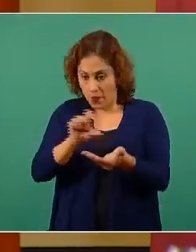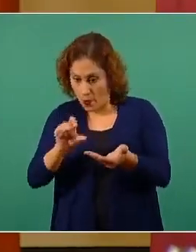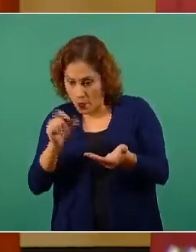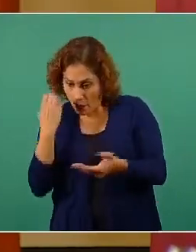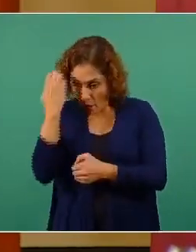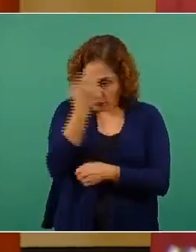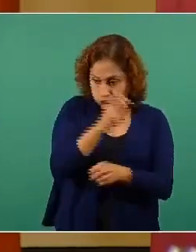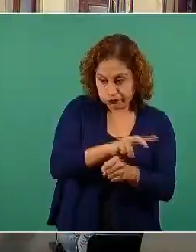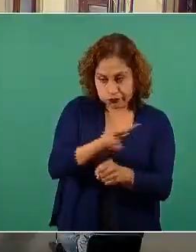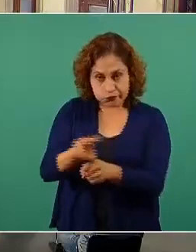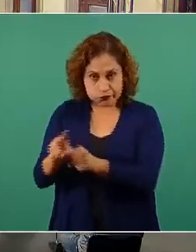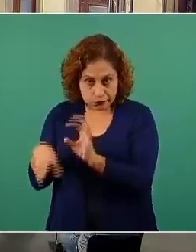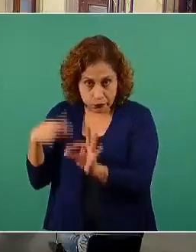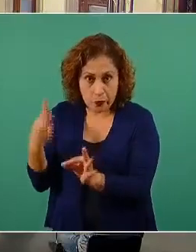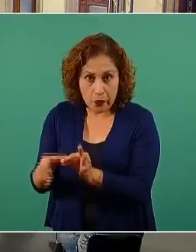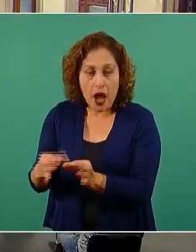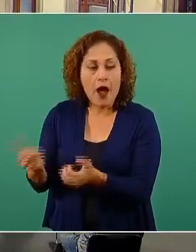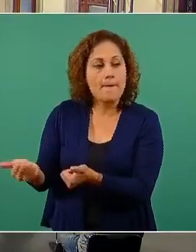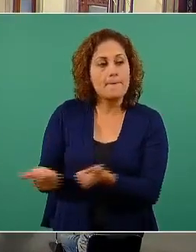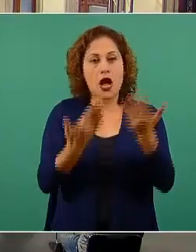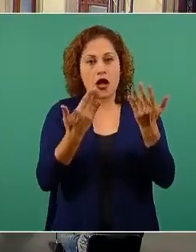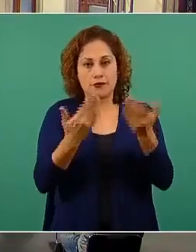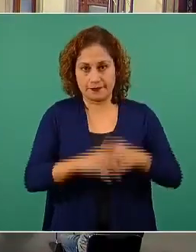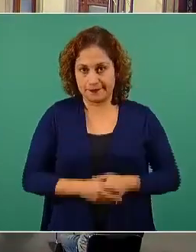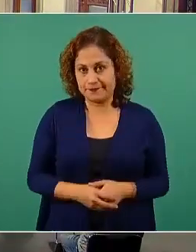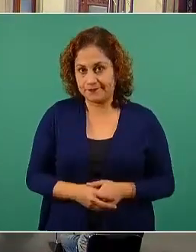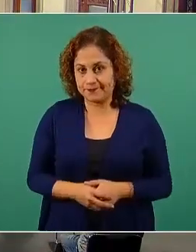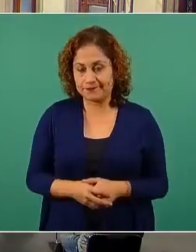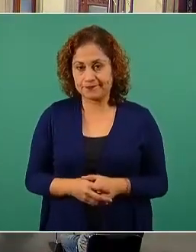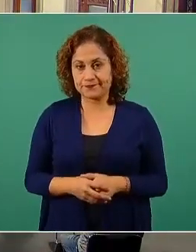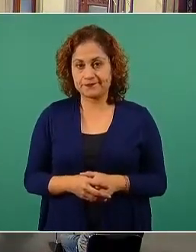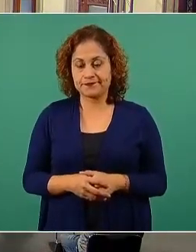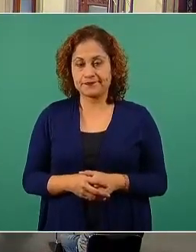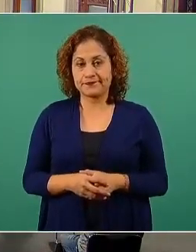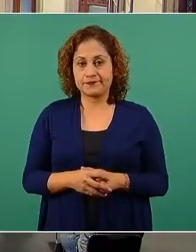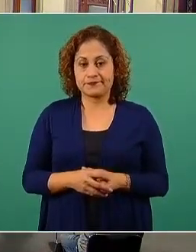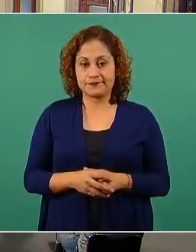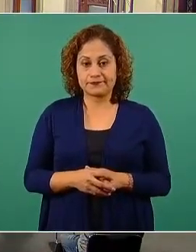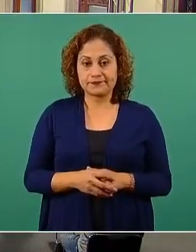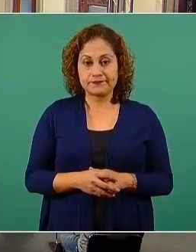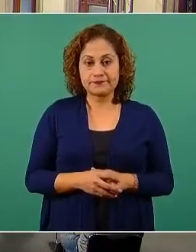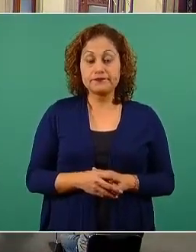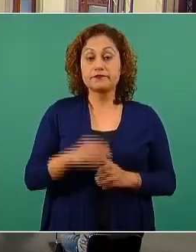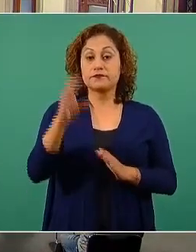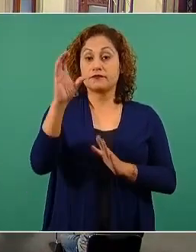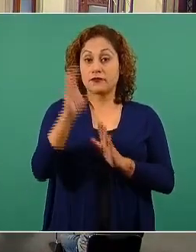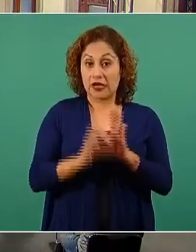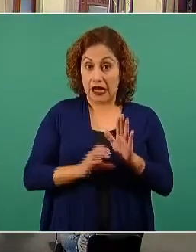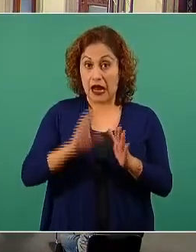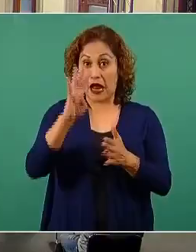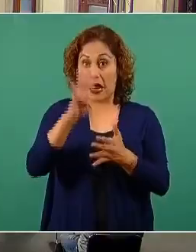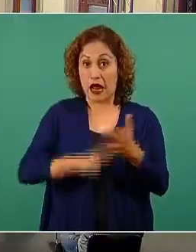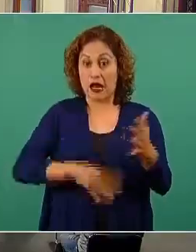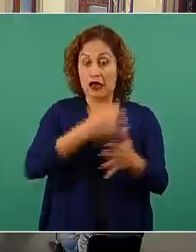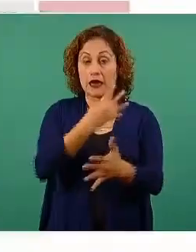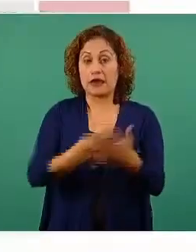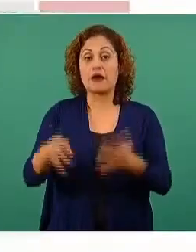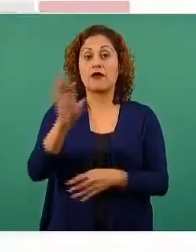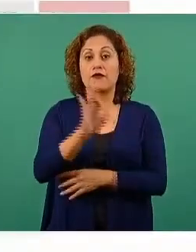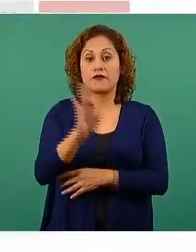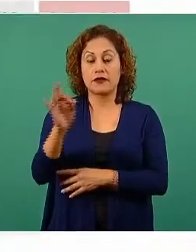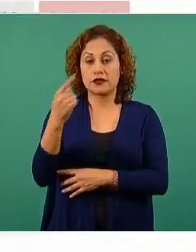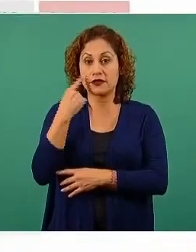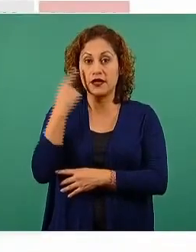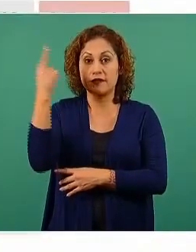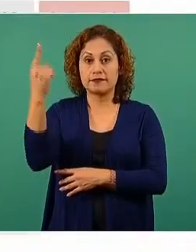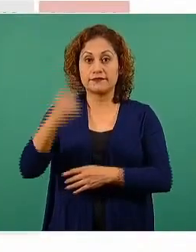en perfectas condiciones. La siguiente, por favor. El calendario, aquí está, tenemos lo que